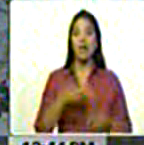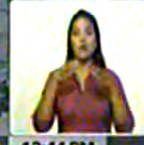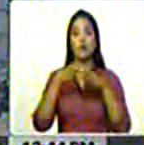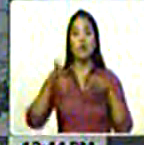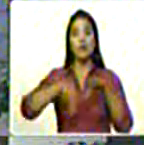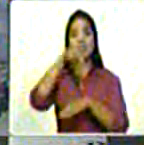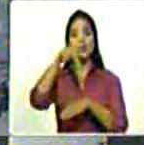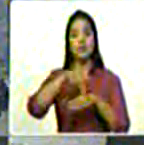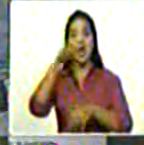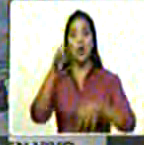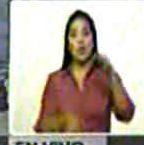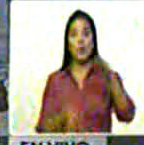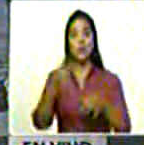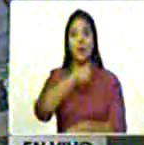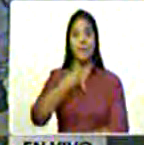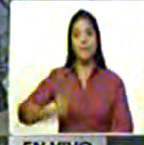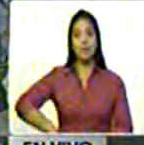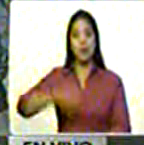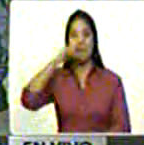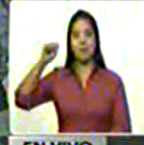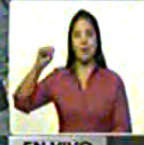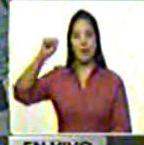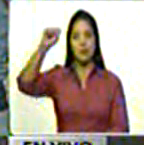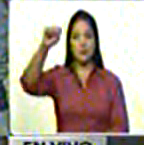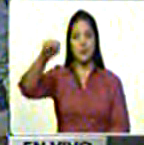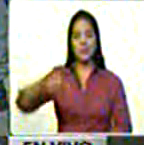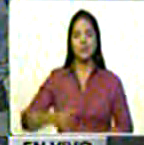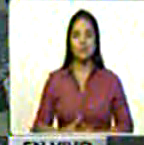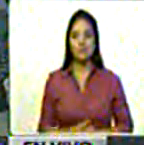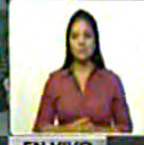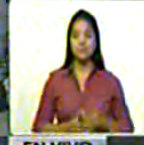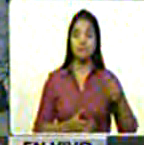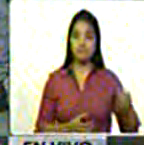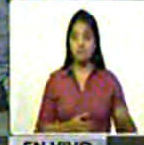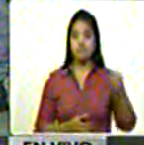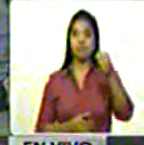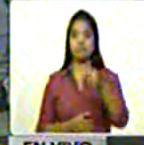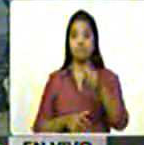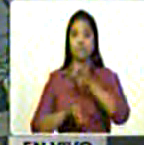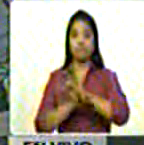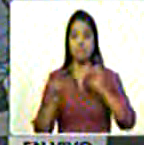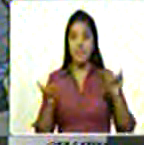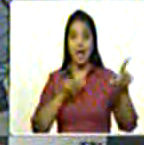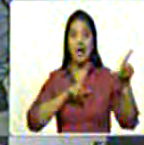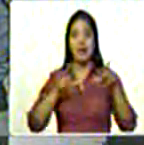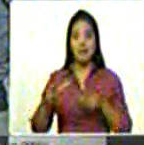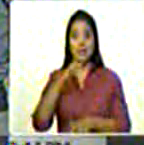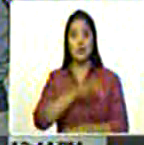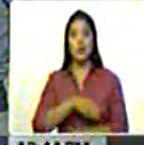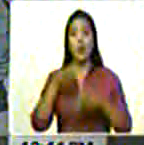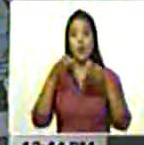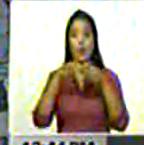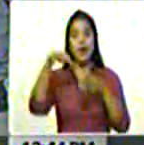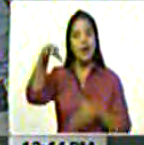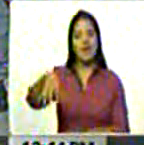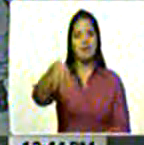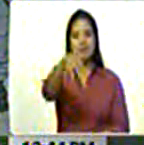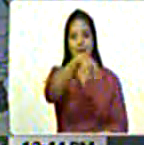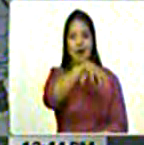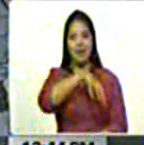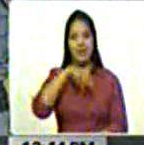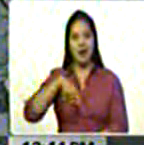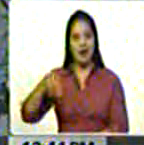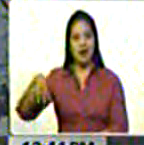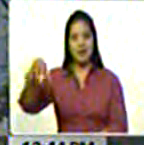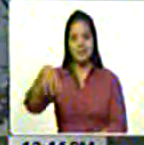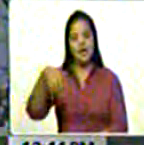Precios Justos que el presidente Nicolás Maduro ha nombrado. Ya se han instalado los comandos estatales también, estamos